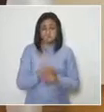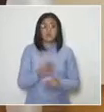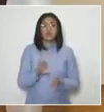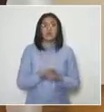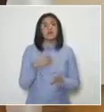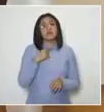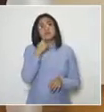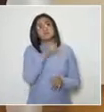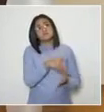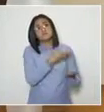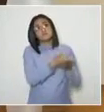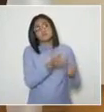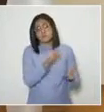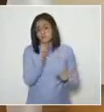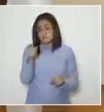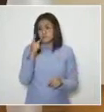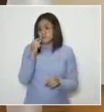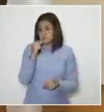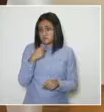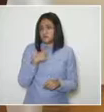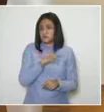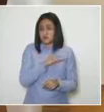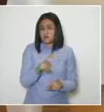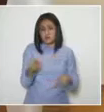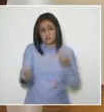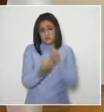ello presente yo denuncié la fiscalía